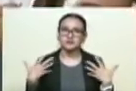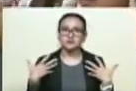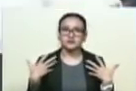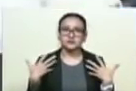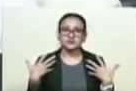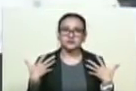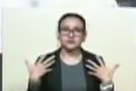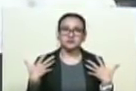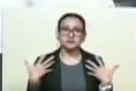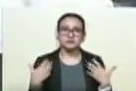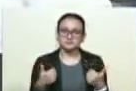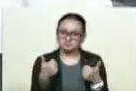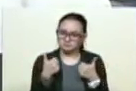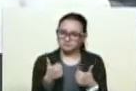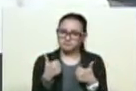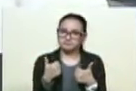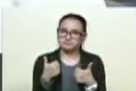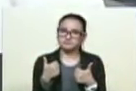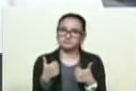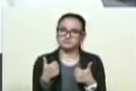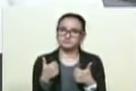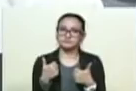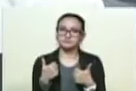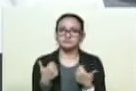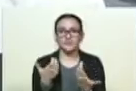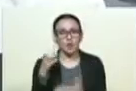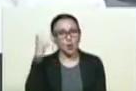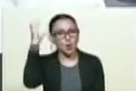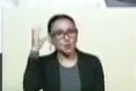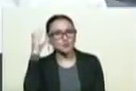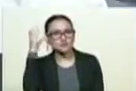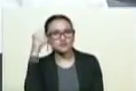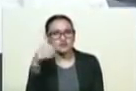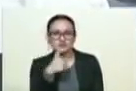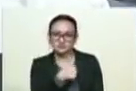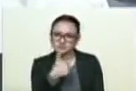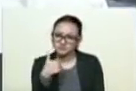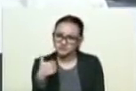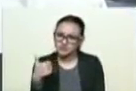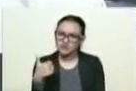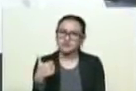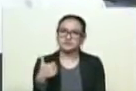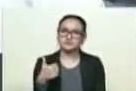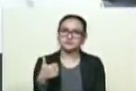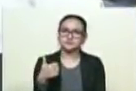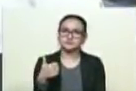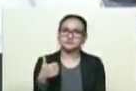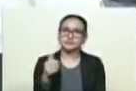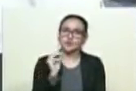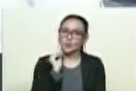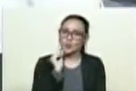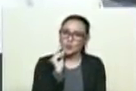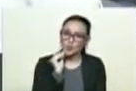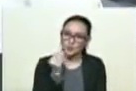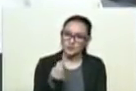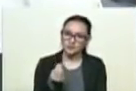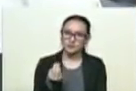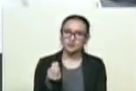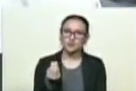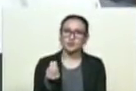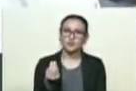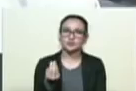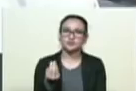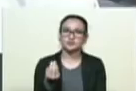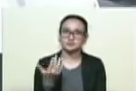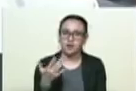muy pedagógica, que cree conciencia, cada vez más conciencia, en una juventud que es la